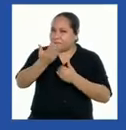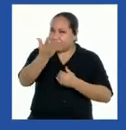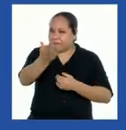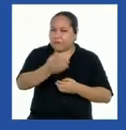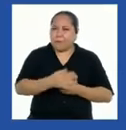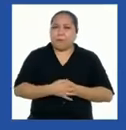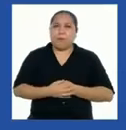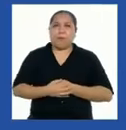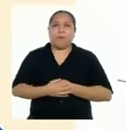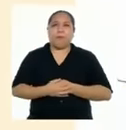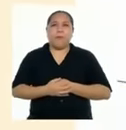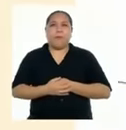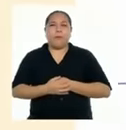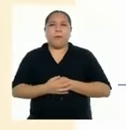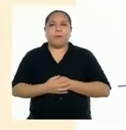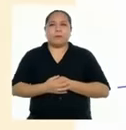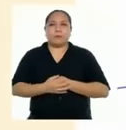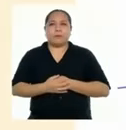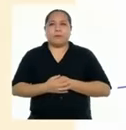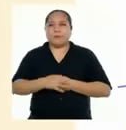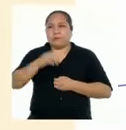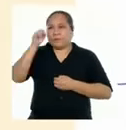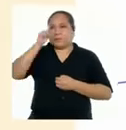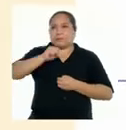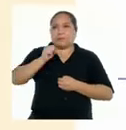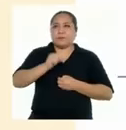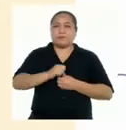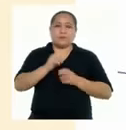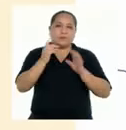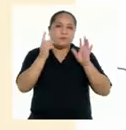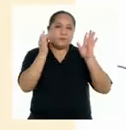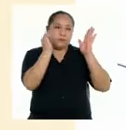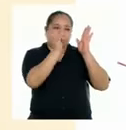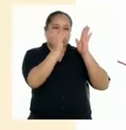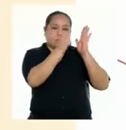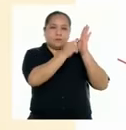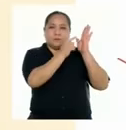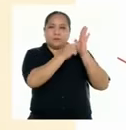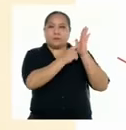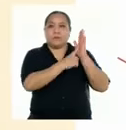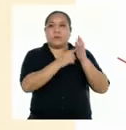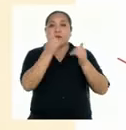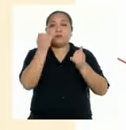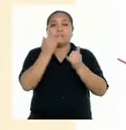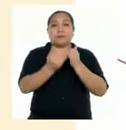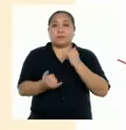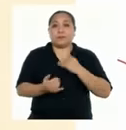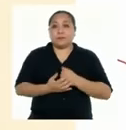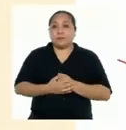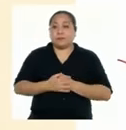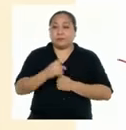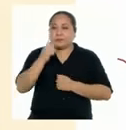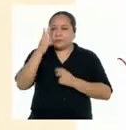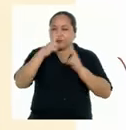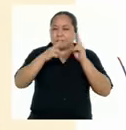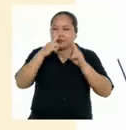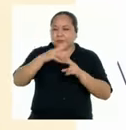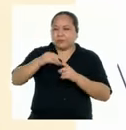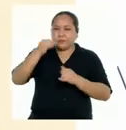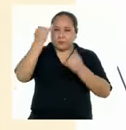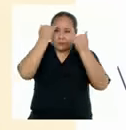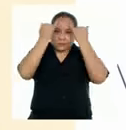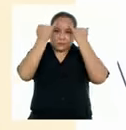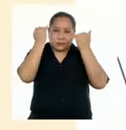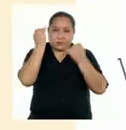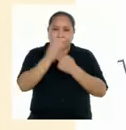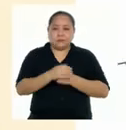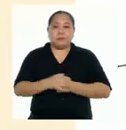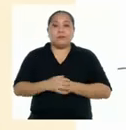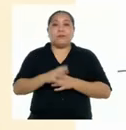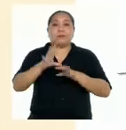avanzarlo? Sí, me quedó así. Por último, tomar estas medidas concretas significa que se asume el compromiso